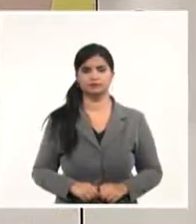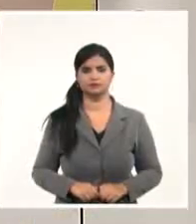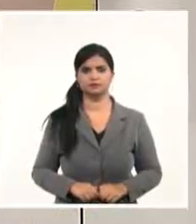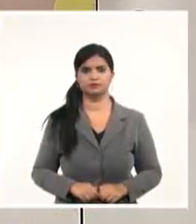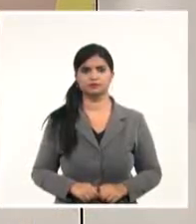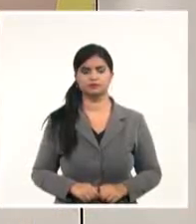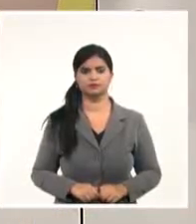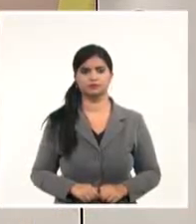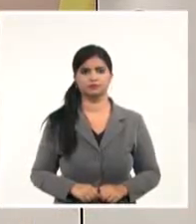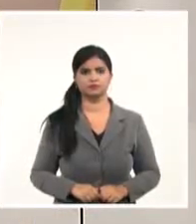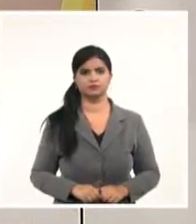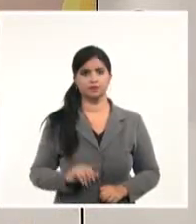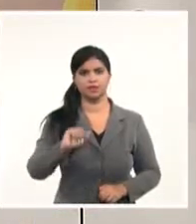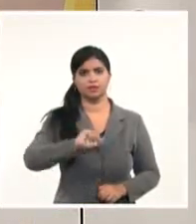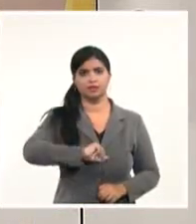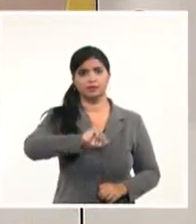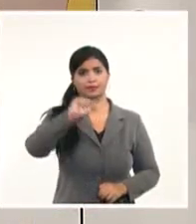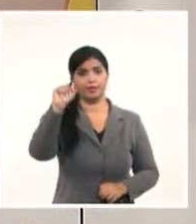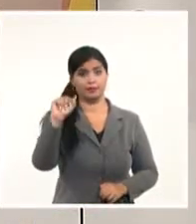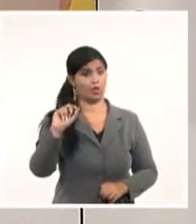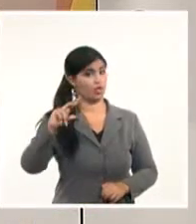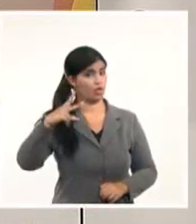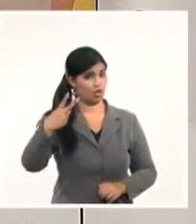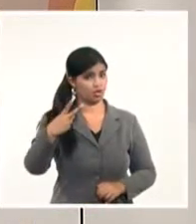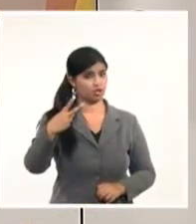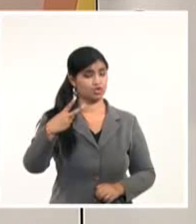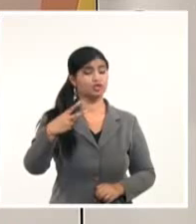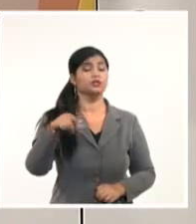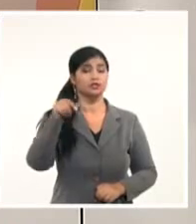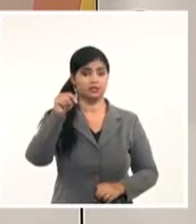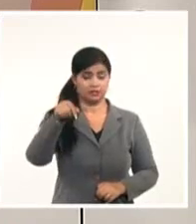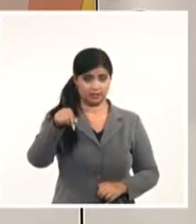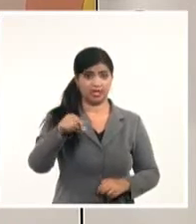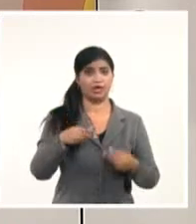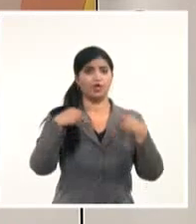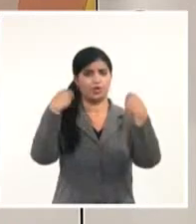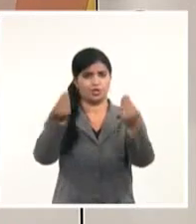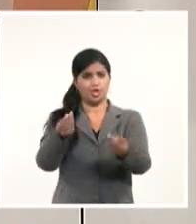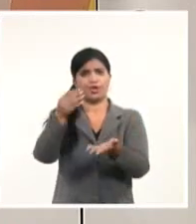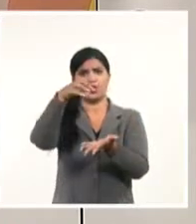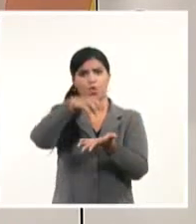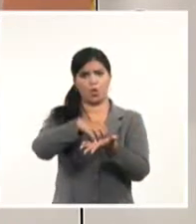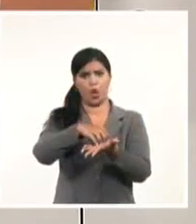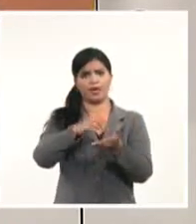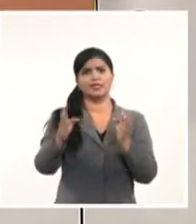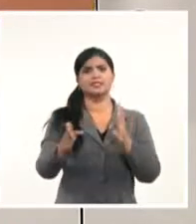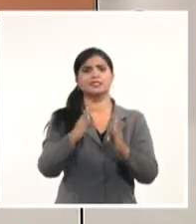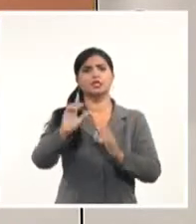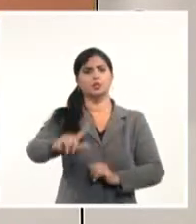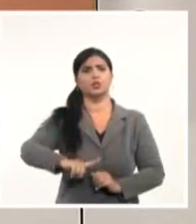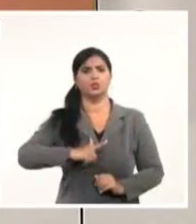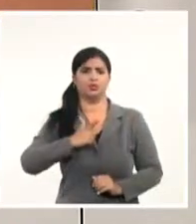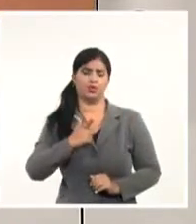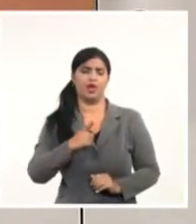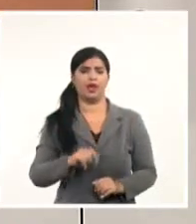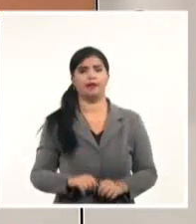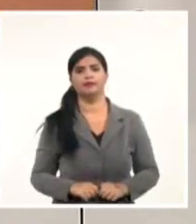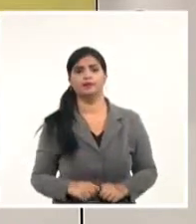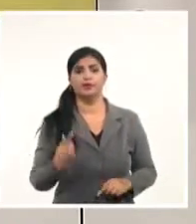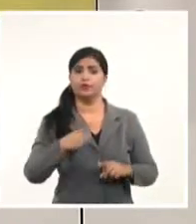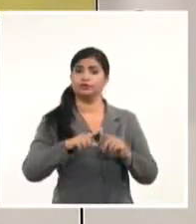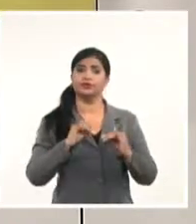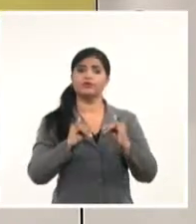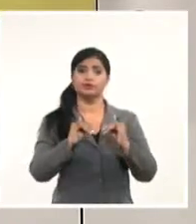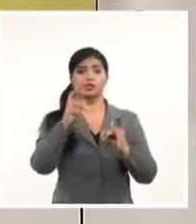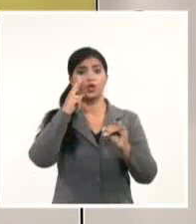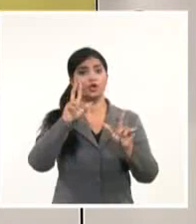Alejo Carpentier y Nicolás Guillén 2021 se entregaron hoy en el Centro Cultural Dulce María Loynaz. En ese ámbito, además, se dieron a conocer los premios